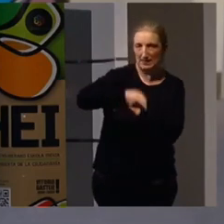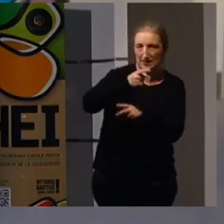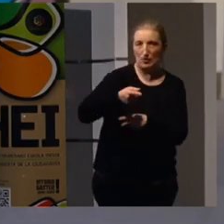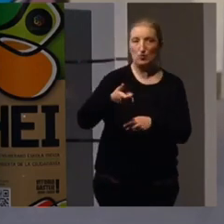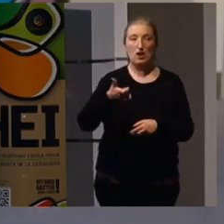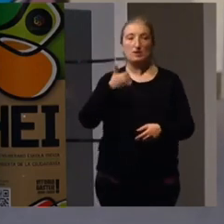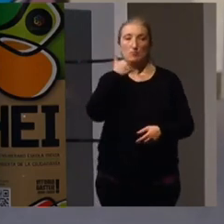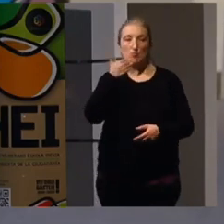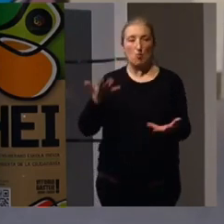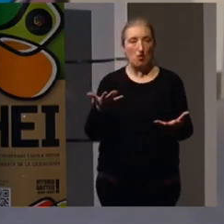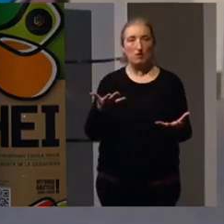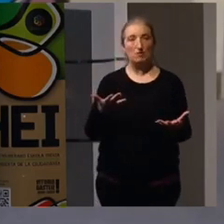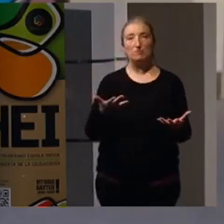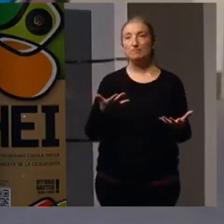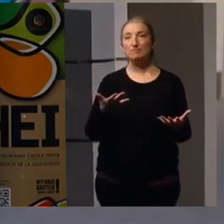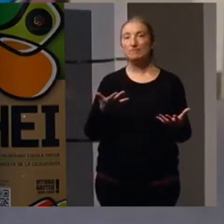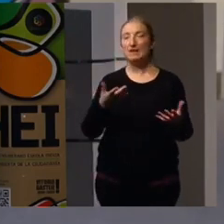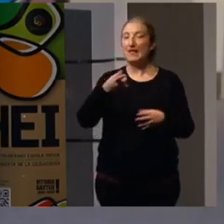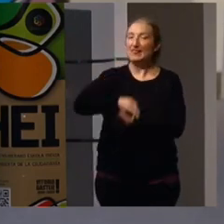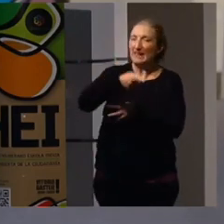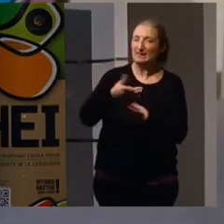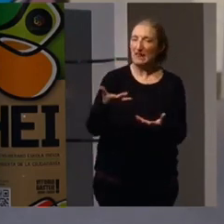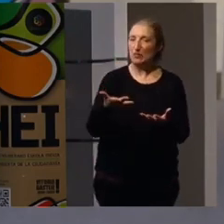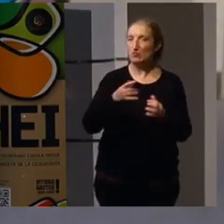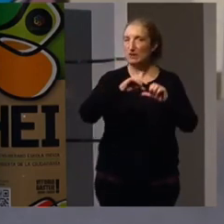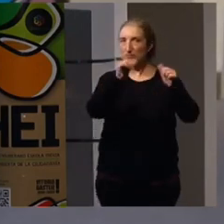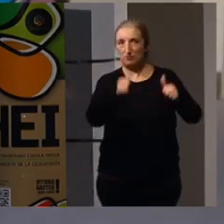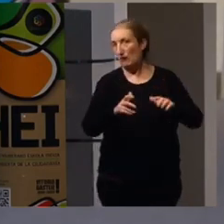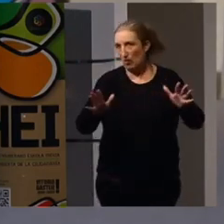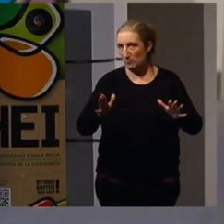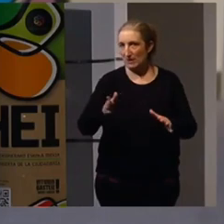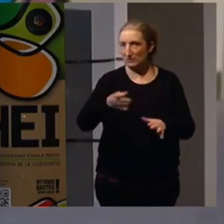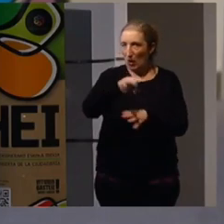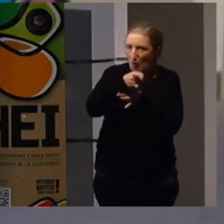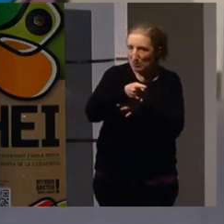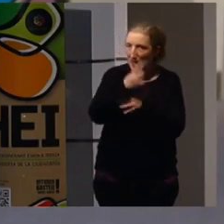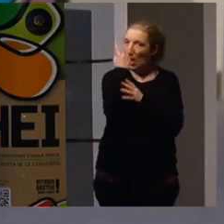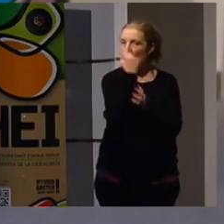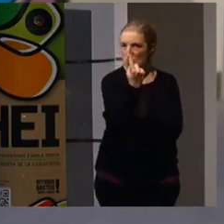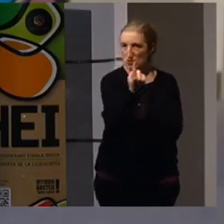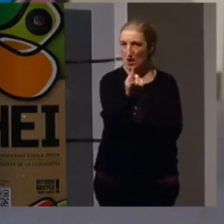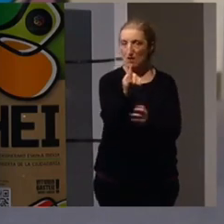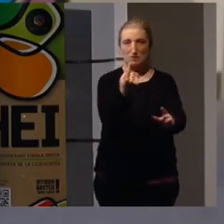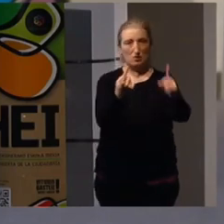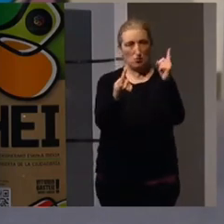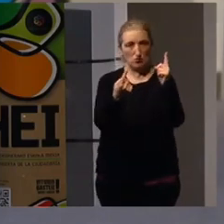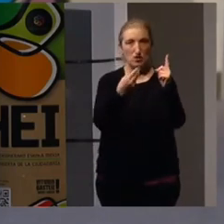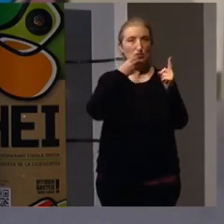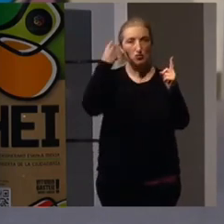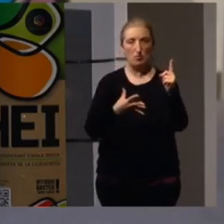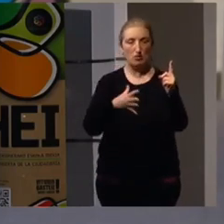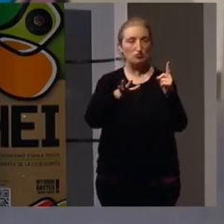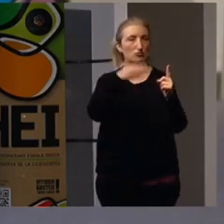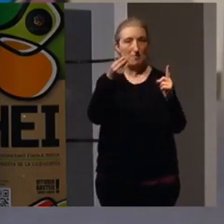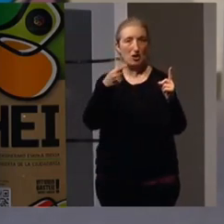lugares donde existen, dictaduras en un formato u otro, donde se le impone una forma, una narrativa, un modelo único, ¿no? Un pensamiento